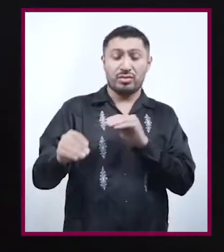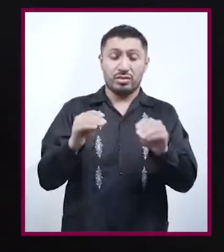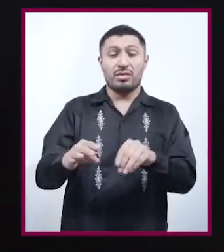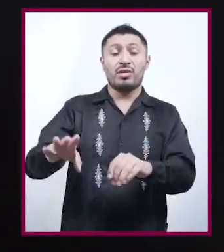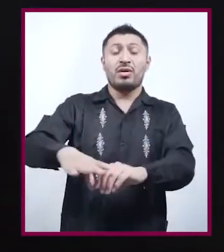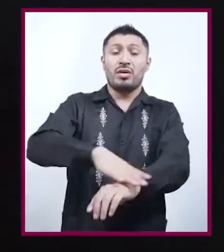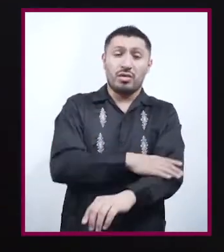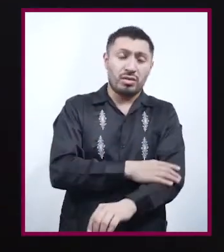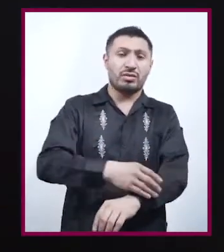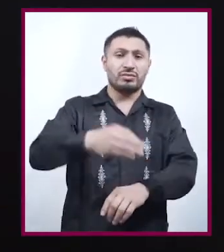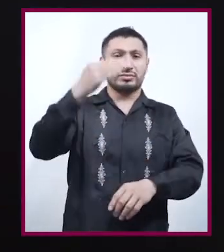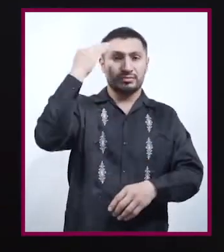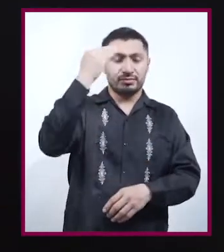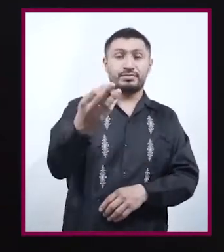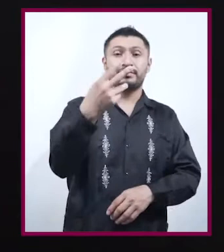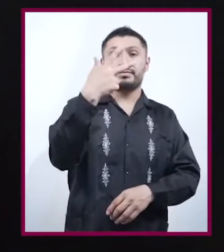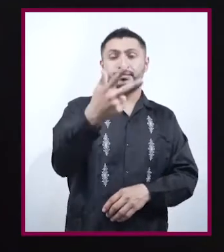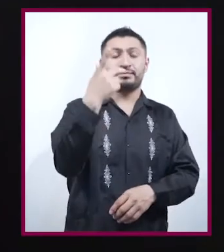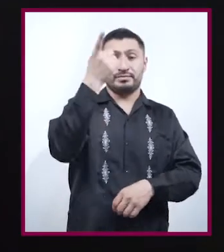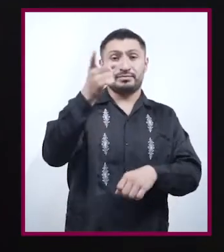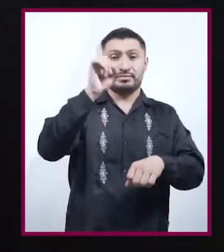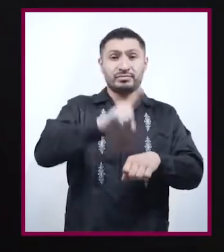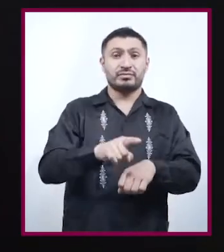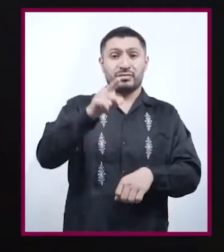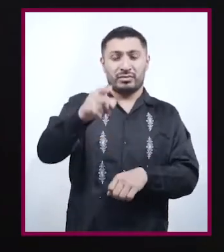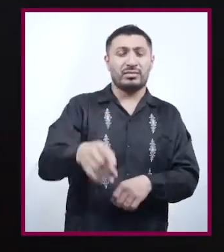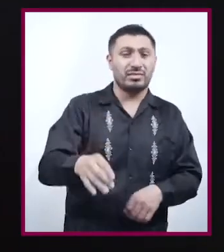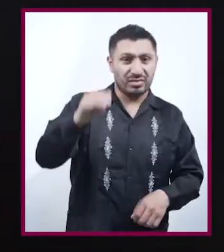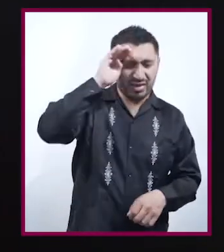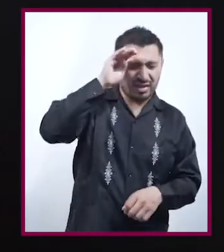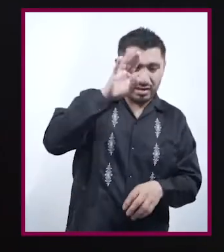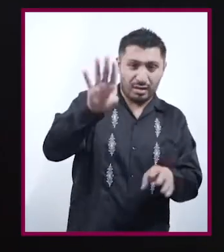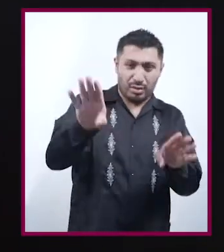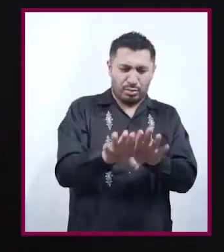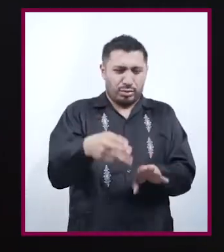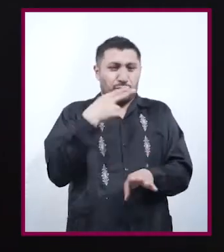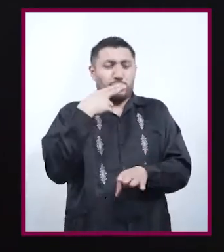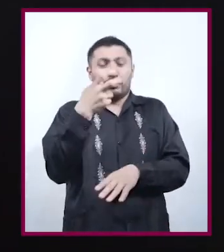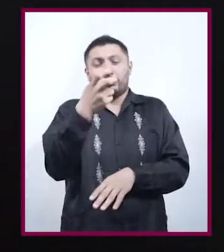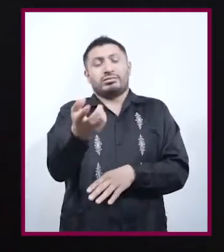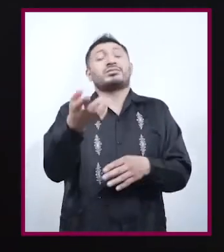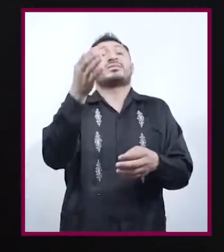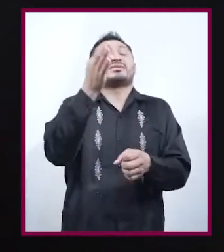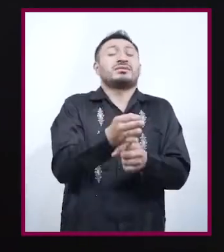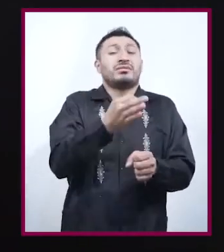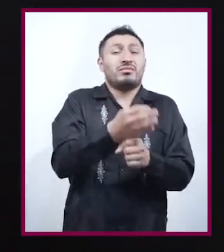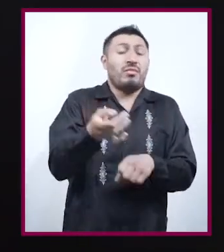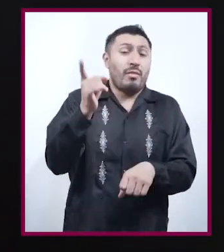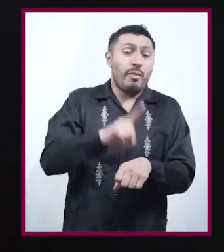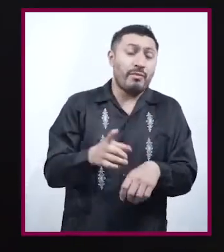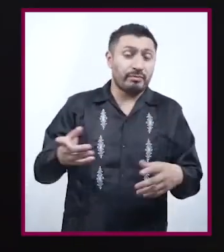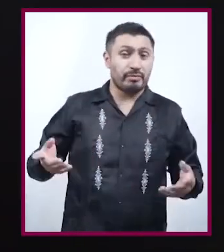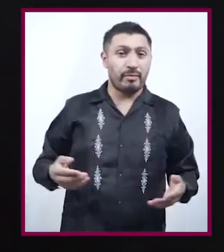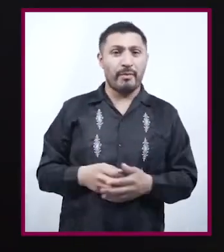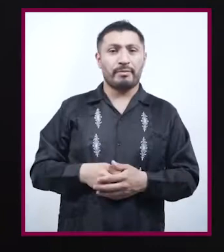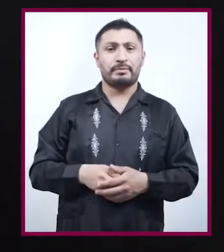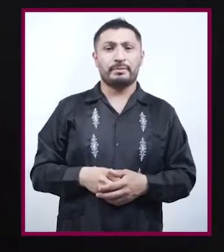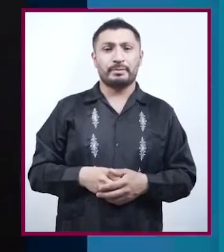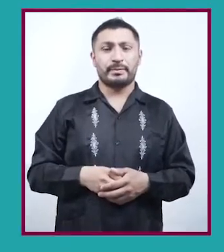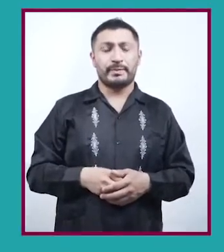pares de zapatos y de botas en un lapso de 8 días. ¿Alguna vez te has preguntado cómo funciona este oficio en la